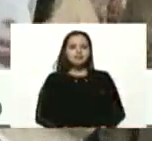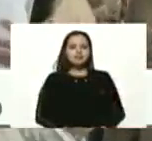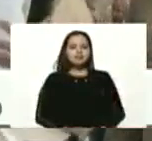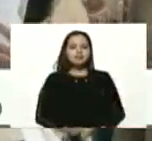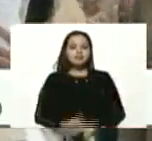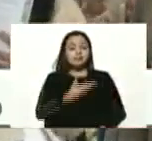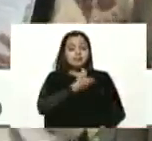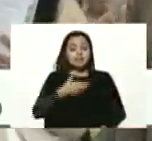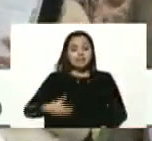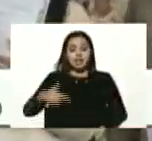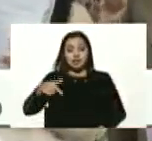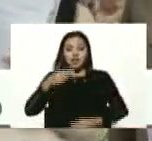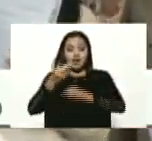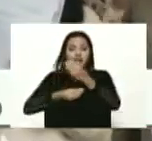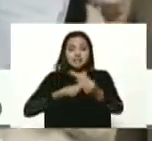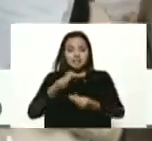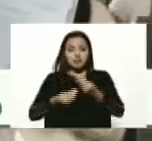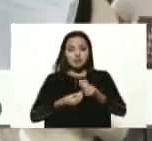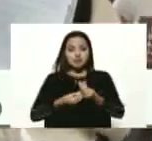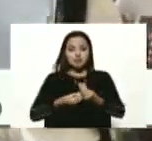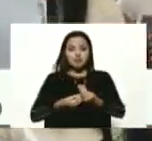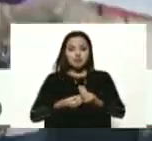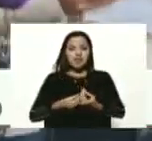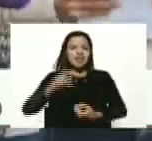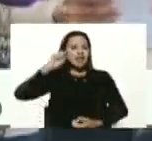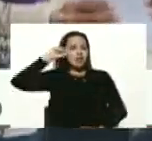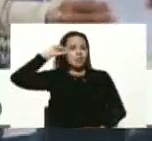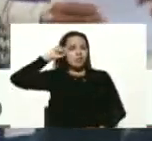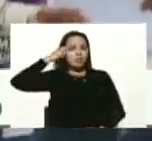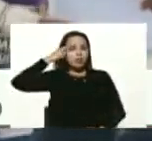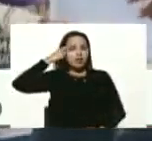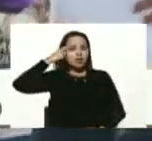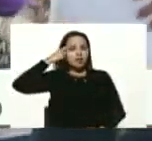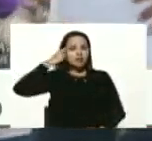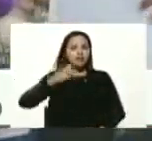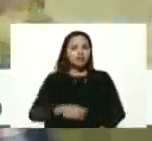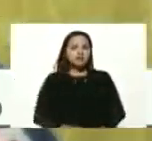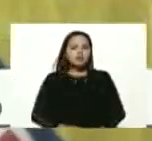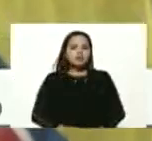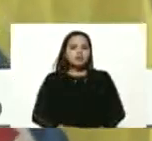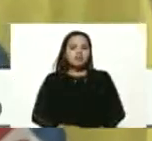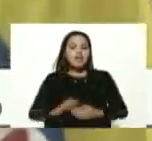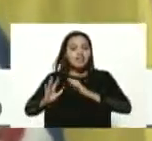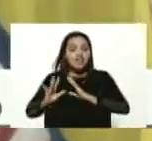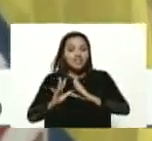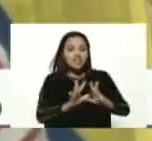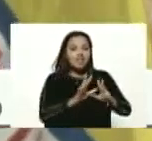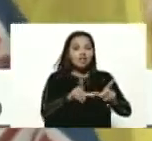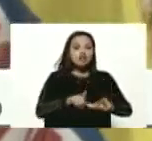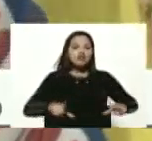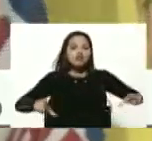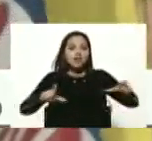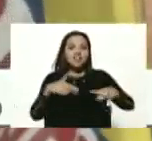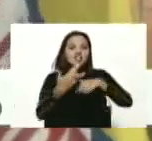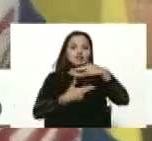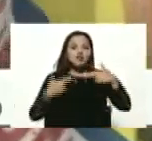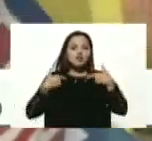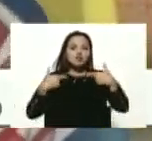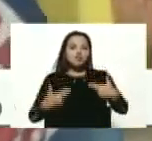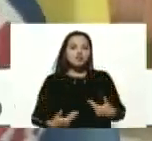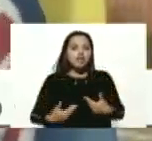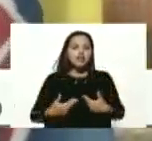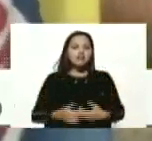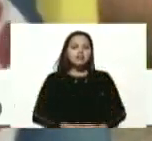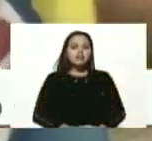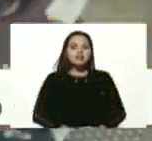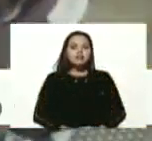Presidente, eso lo hacemos además conmemorando lo que es el asalto al cuartel Moncada y la revolución para la humanidad, celebrando